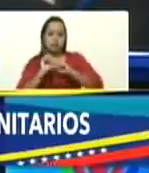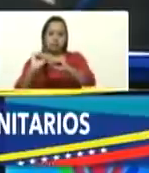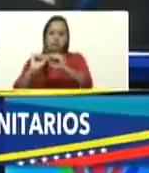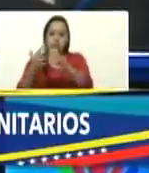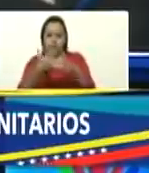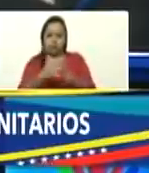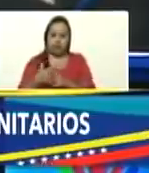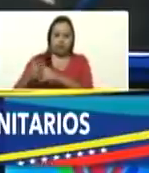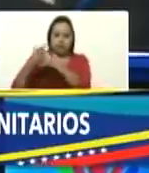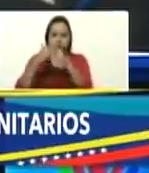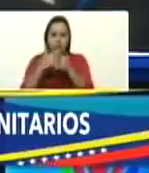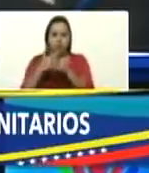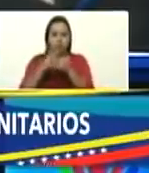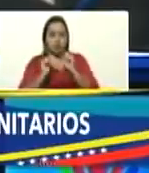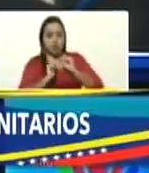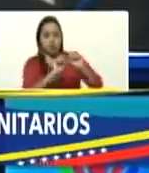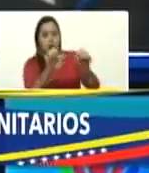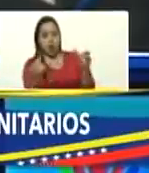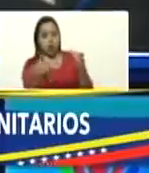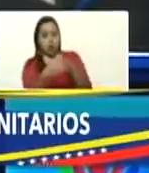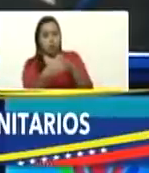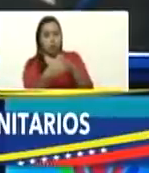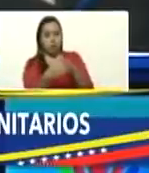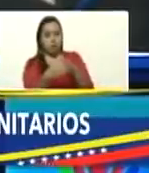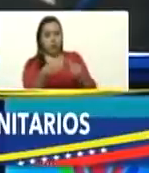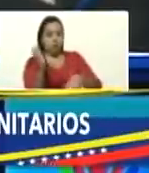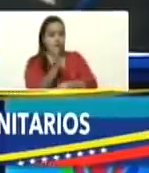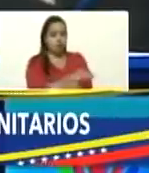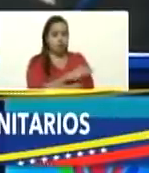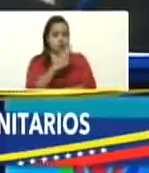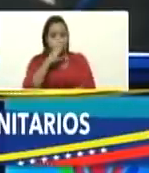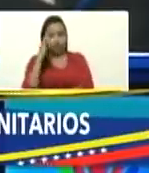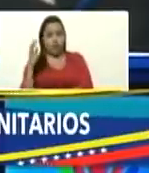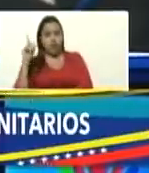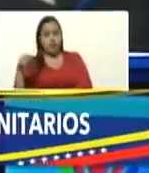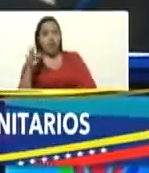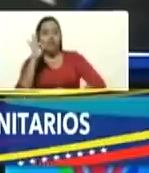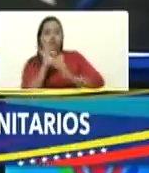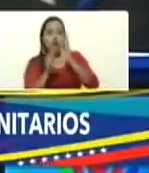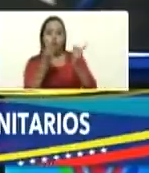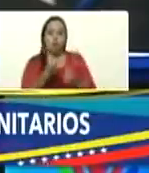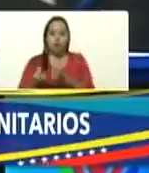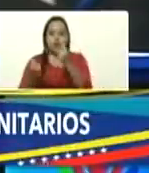imperialismo, contra la oligarquía, contra el Fondo Monetario Internacional.